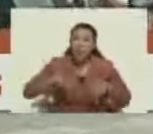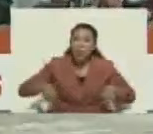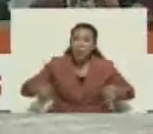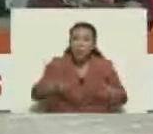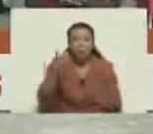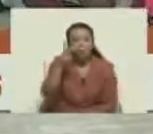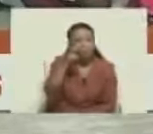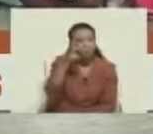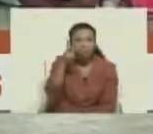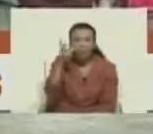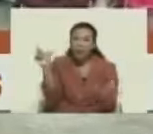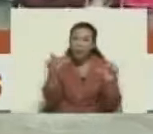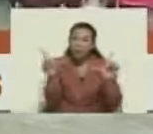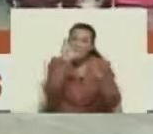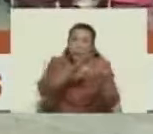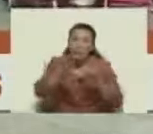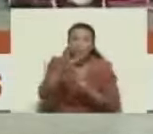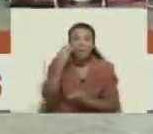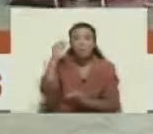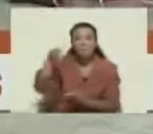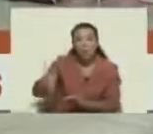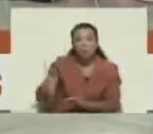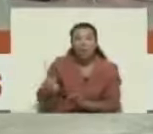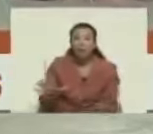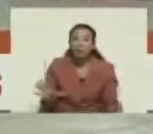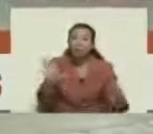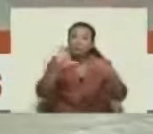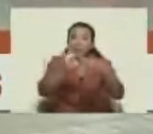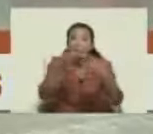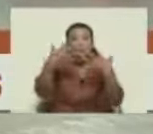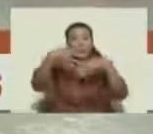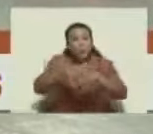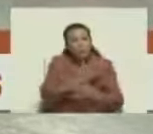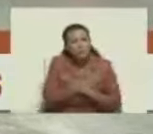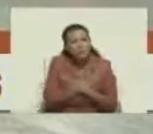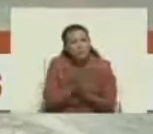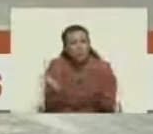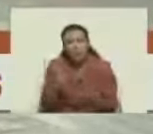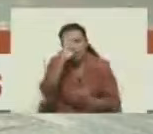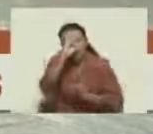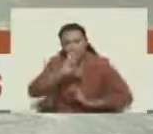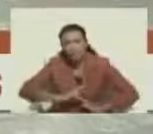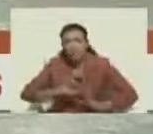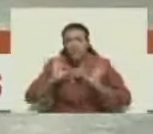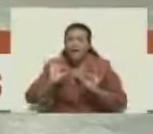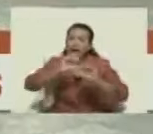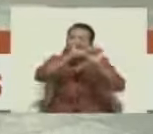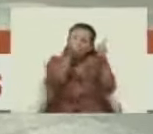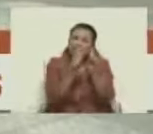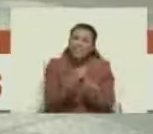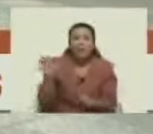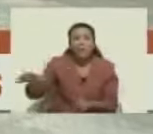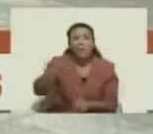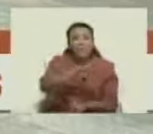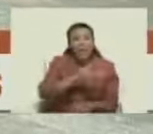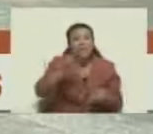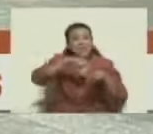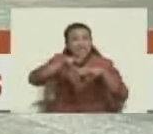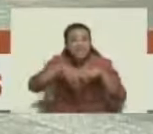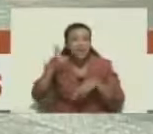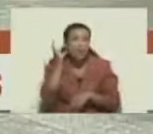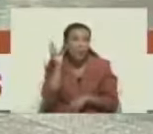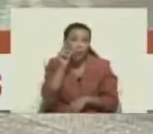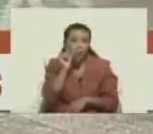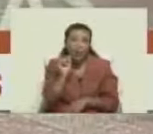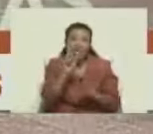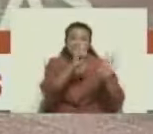toma cultural, Rodicelis, donde se fusiona la solidaridad, el respeto y la formación artística de cada uno de los niños que hoy,